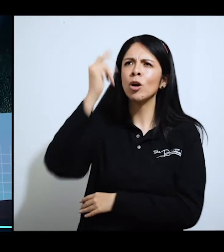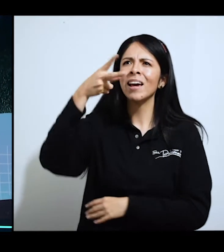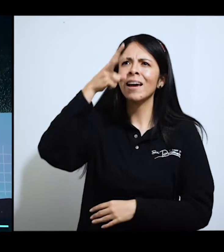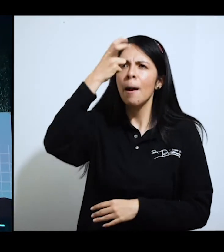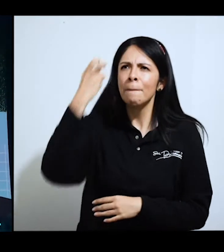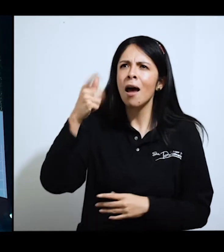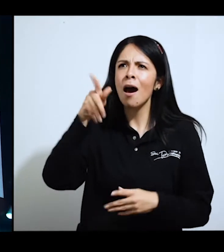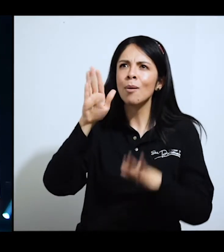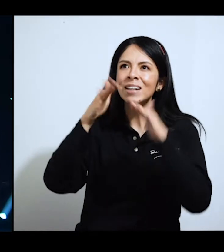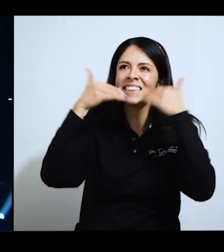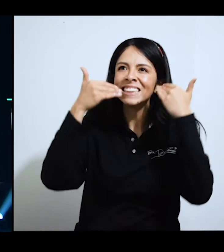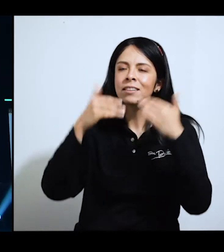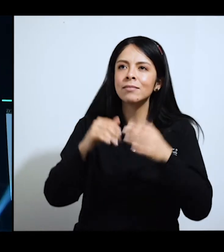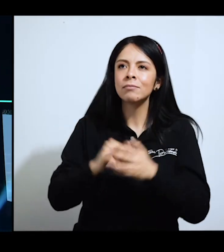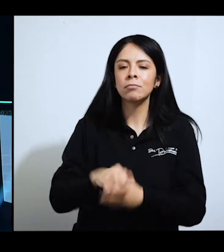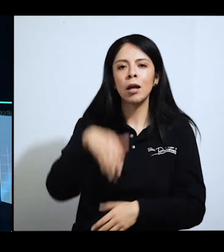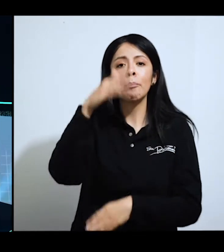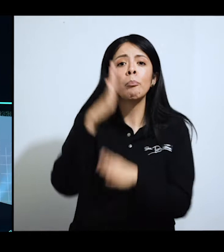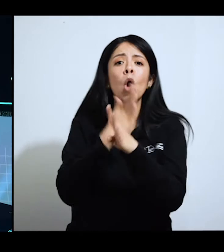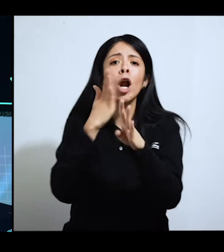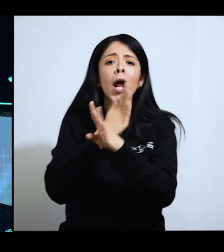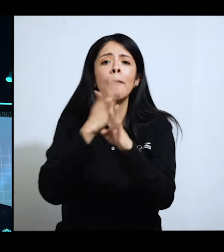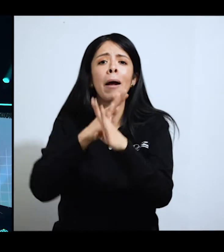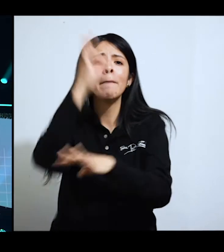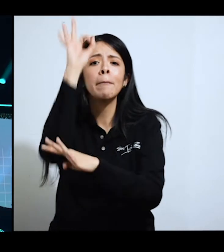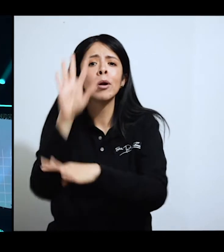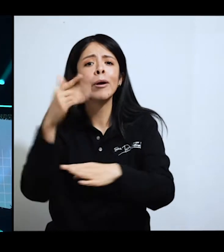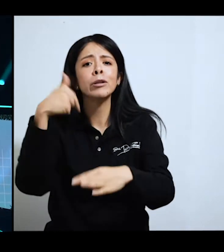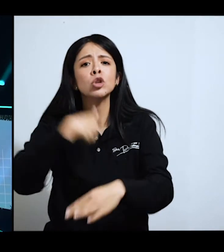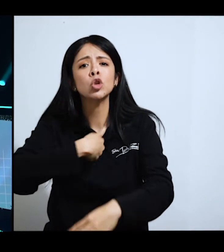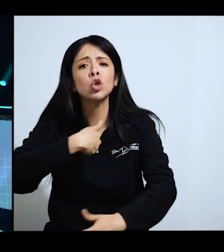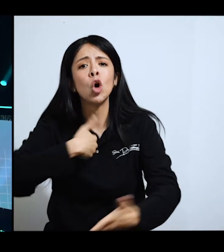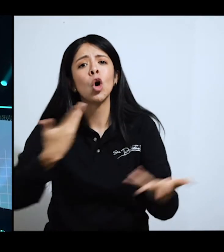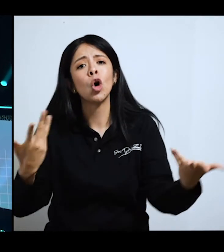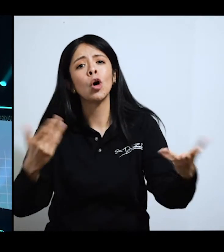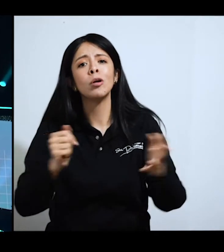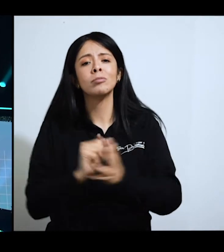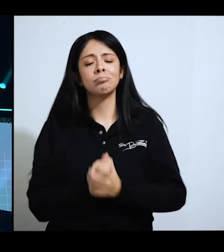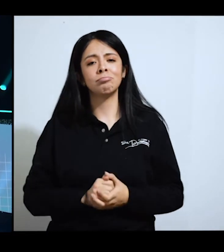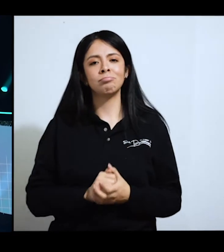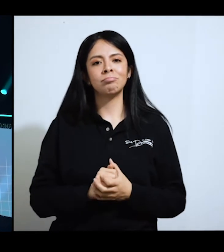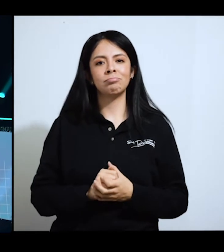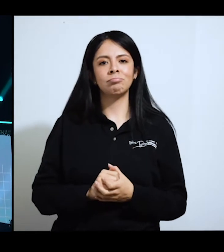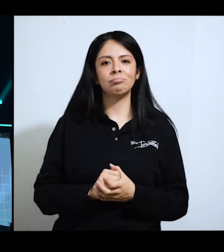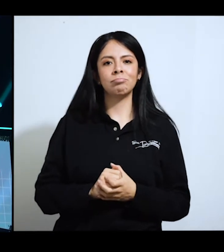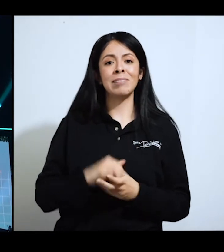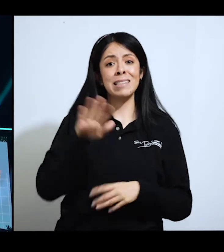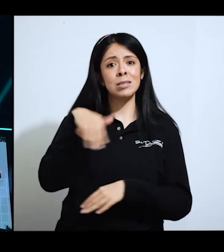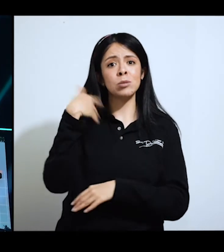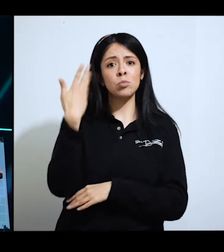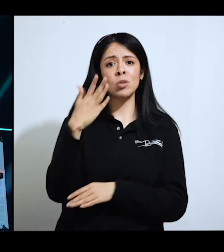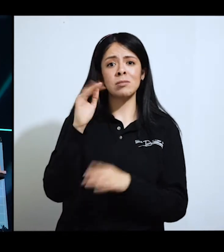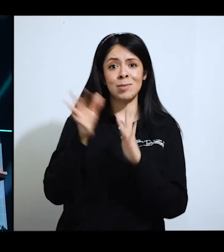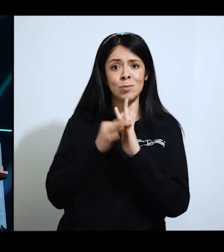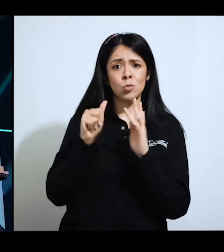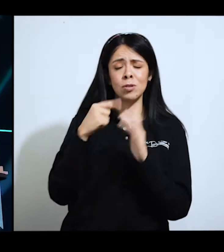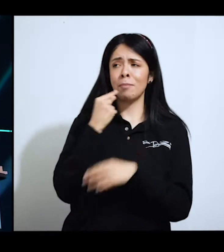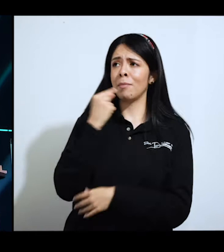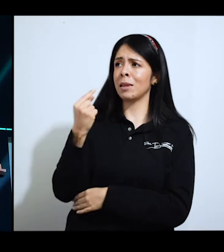hablar, ella le decía: pero ¿por qué tan bravo? Sonría. Y el problema era que el predicador era